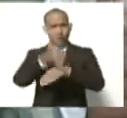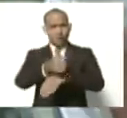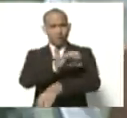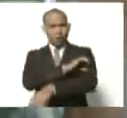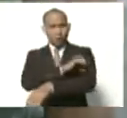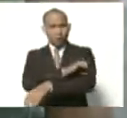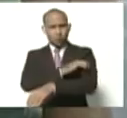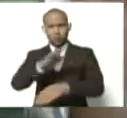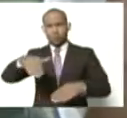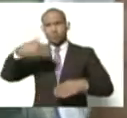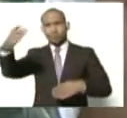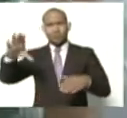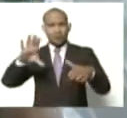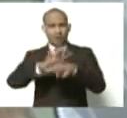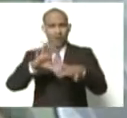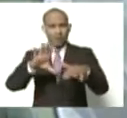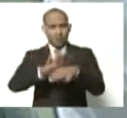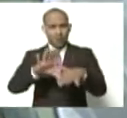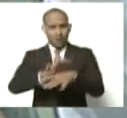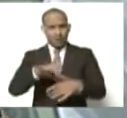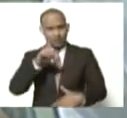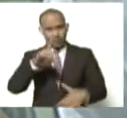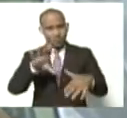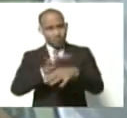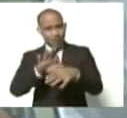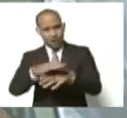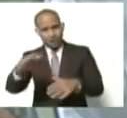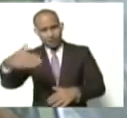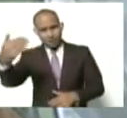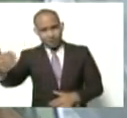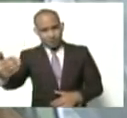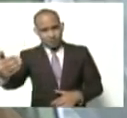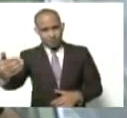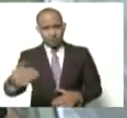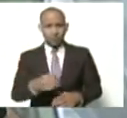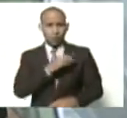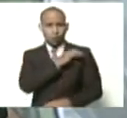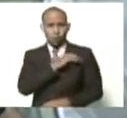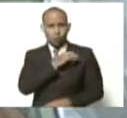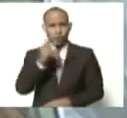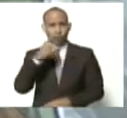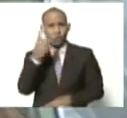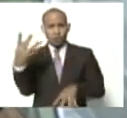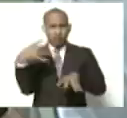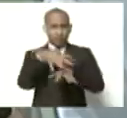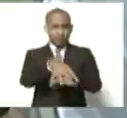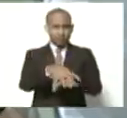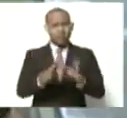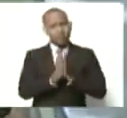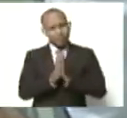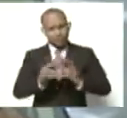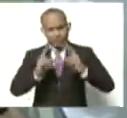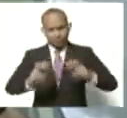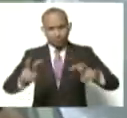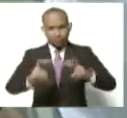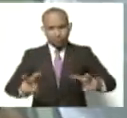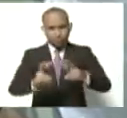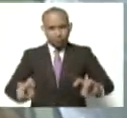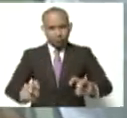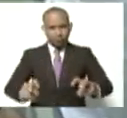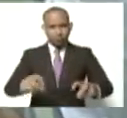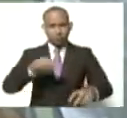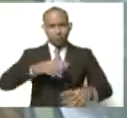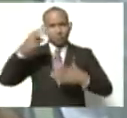próximo martes vamos a asignar a la Comisión de Política Interior que investigue este grave atentado terrorista que iba